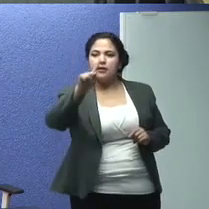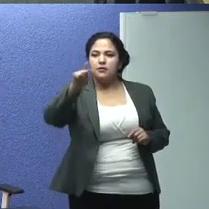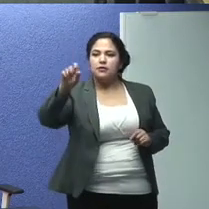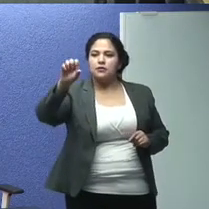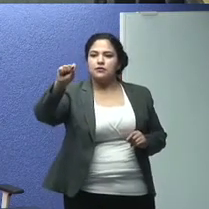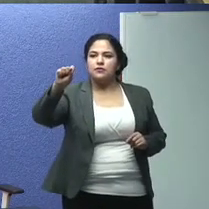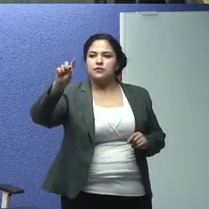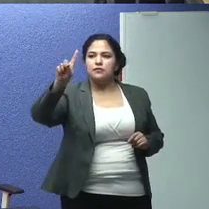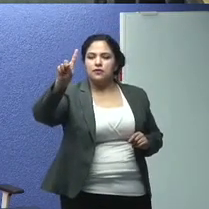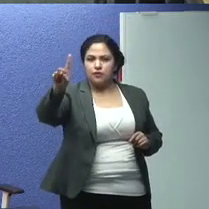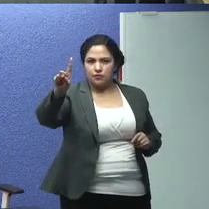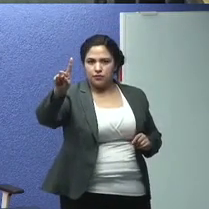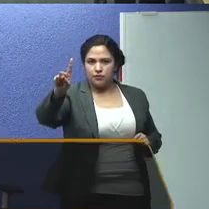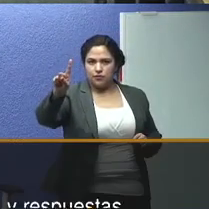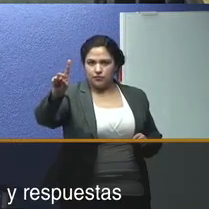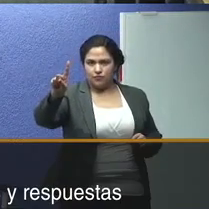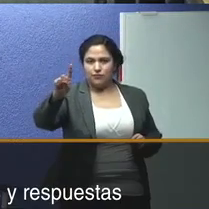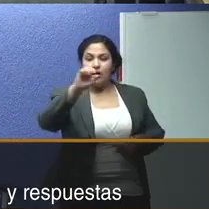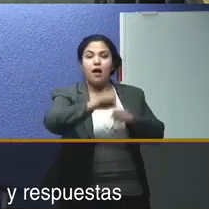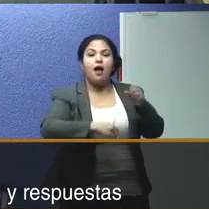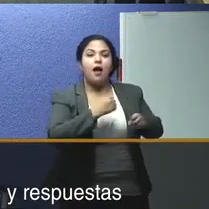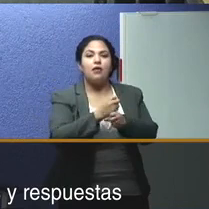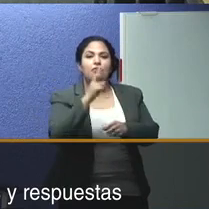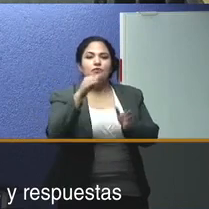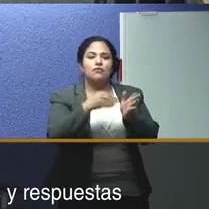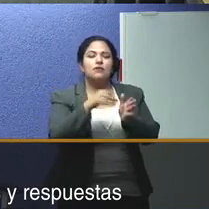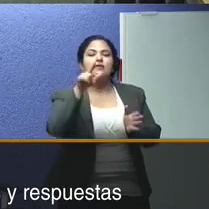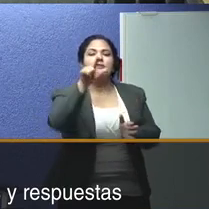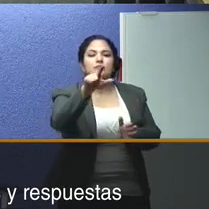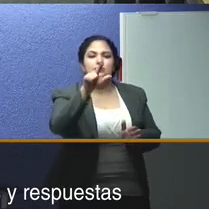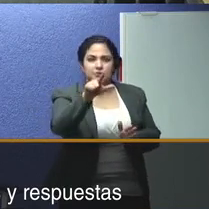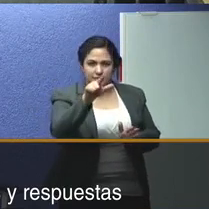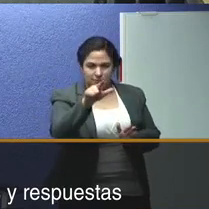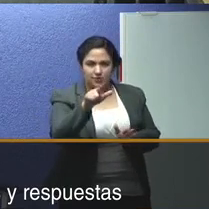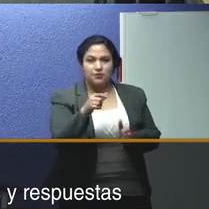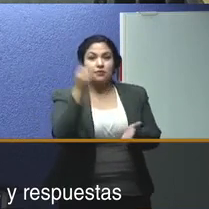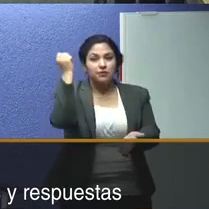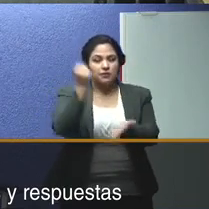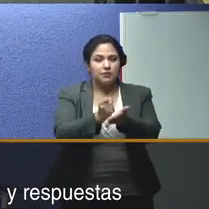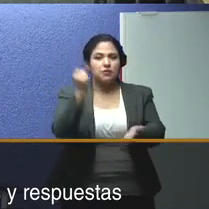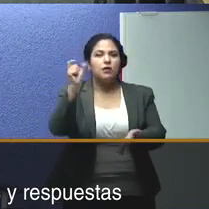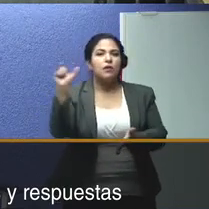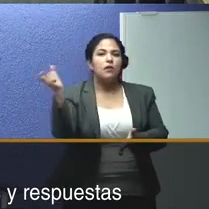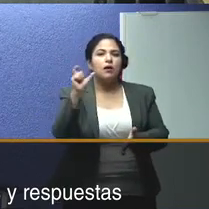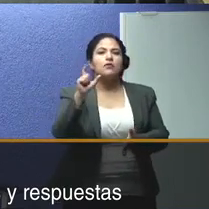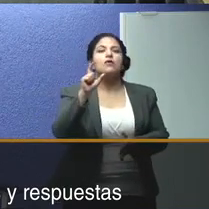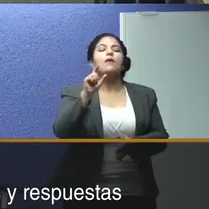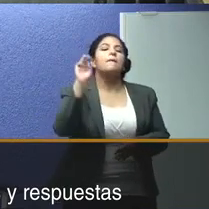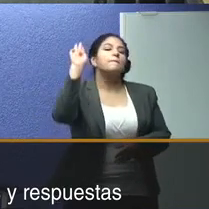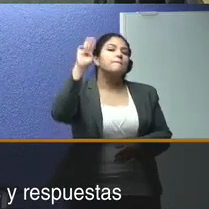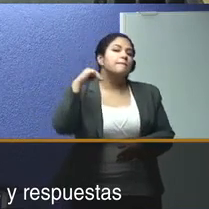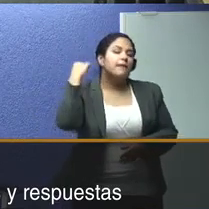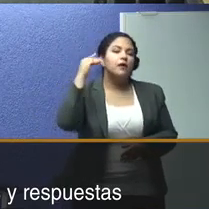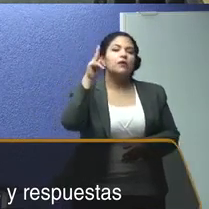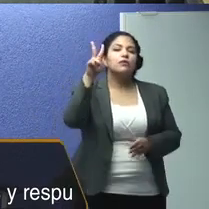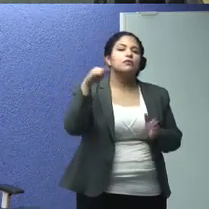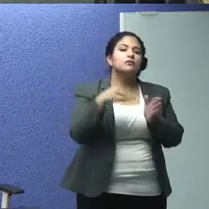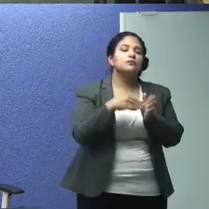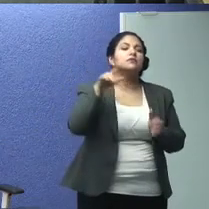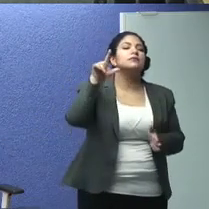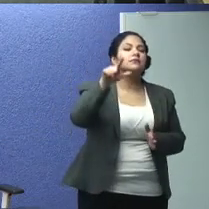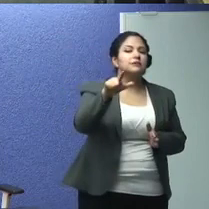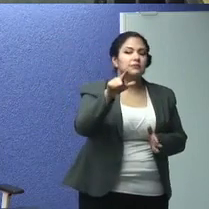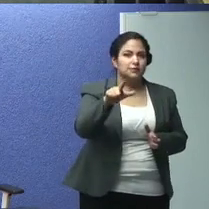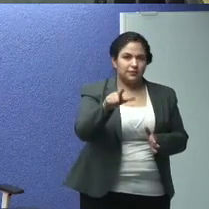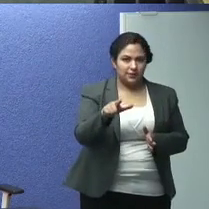del 2017 y fue aprobado en sesión del Consejo General el 10 de mayo del 2017 y está publicado en el Diario Oficial